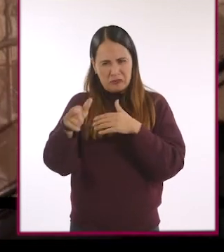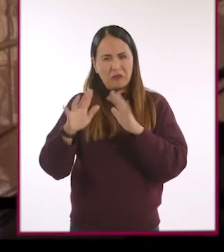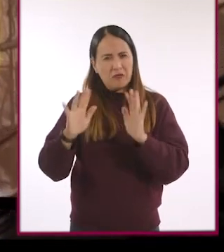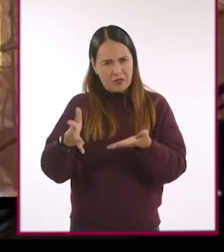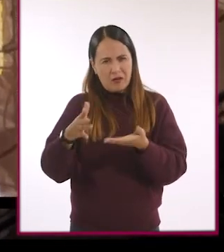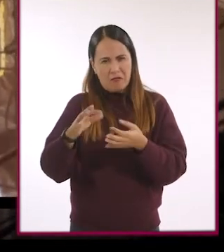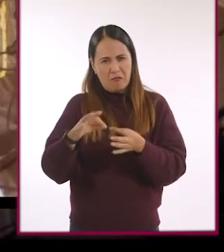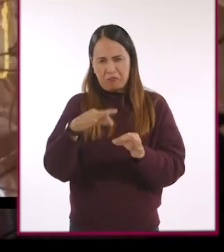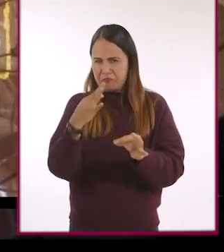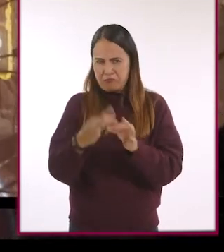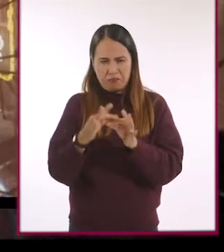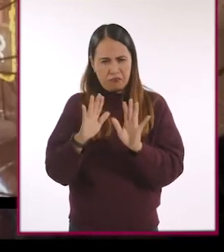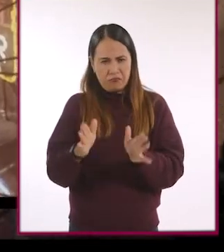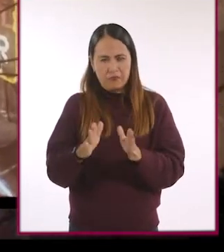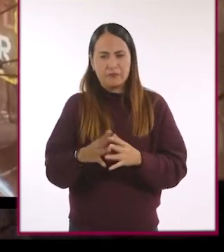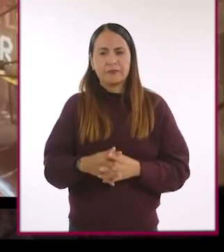terminado.